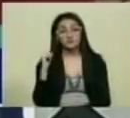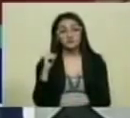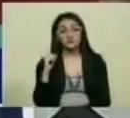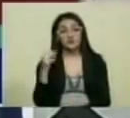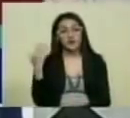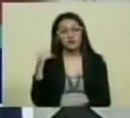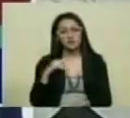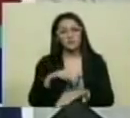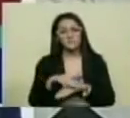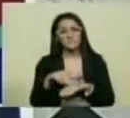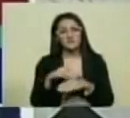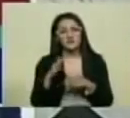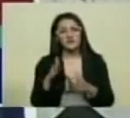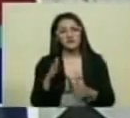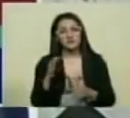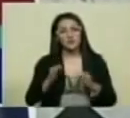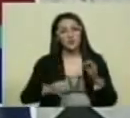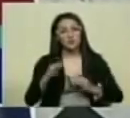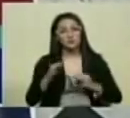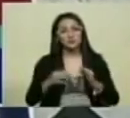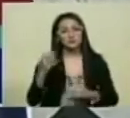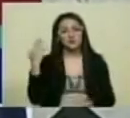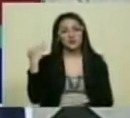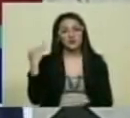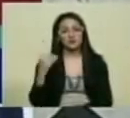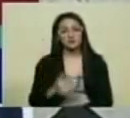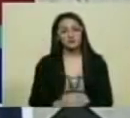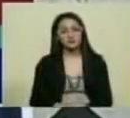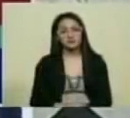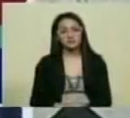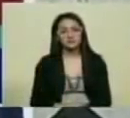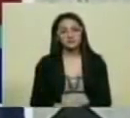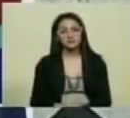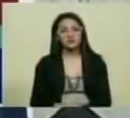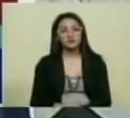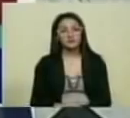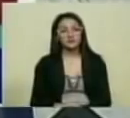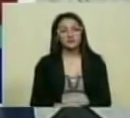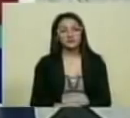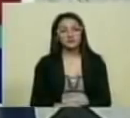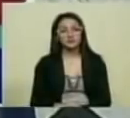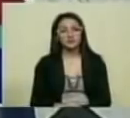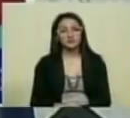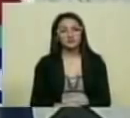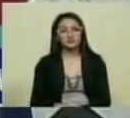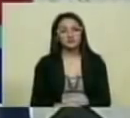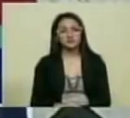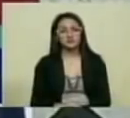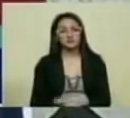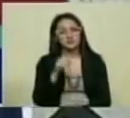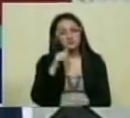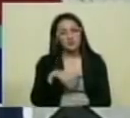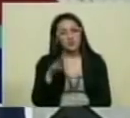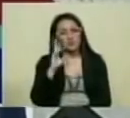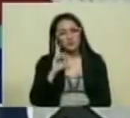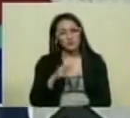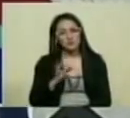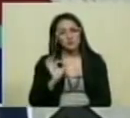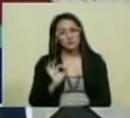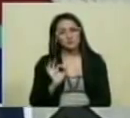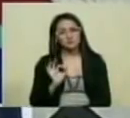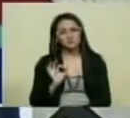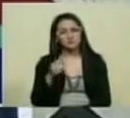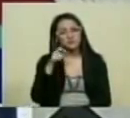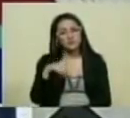ministro del Interior. Pero ese día mi comandante pasaba a la ofensiva con los pueblos originarios, con nuestros pueblos indígenas.